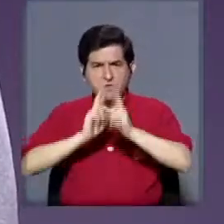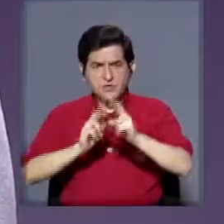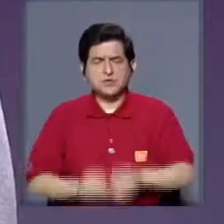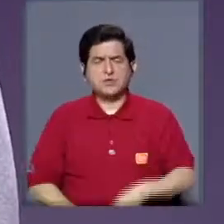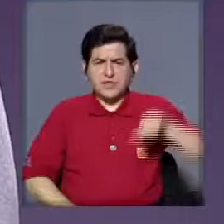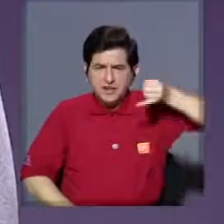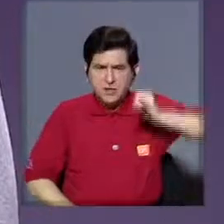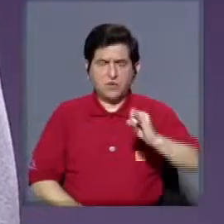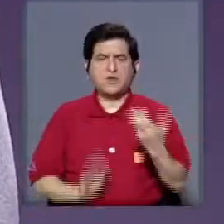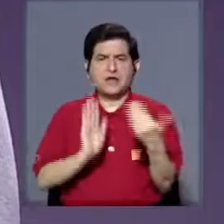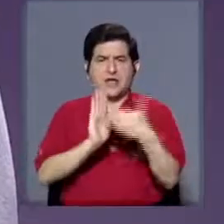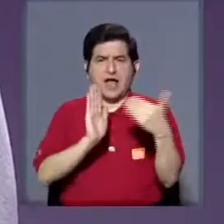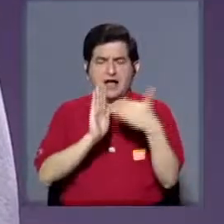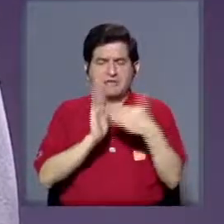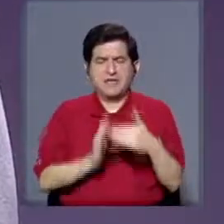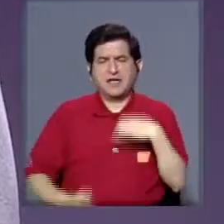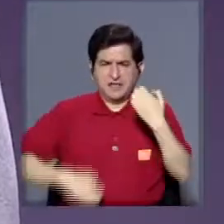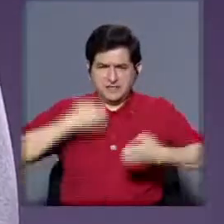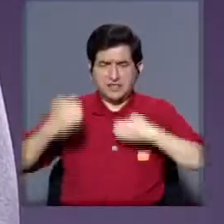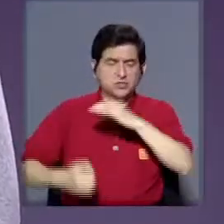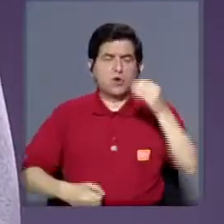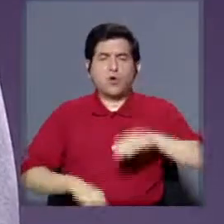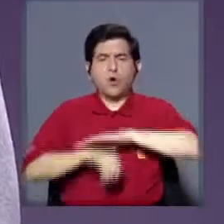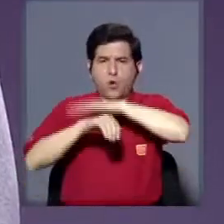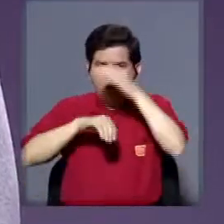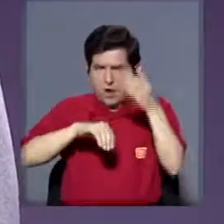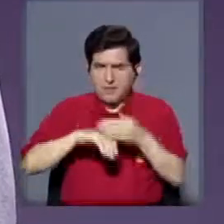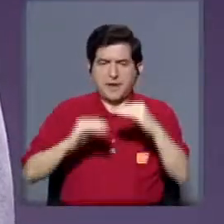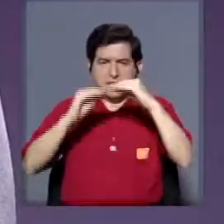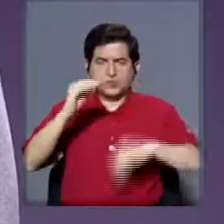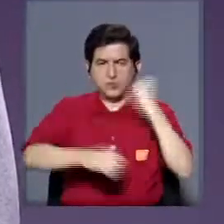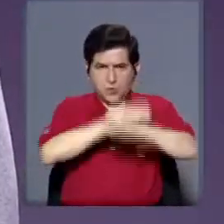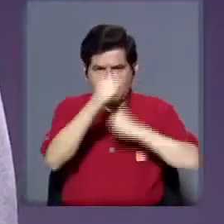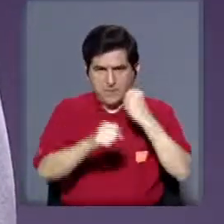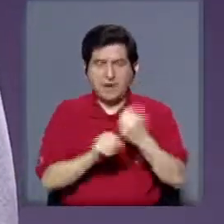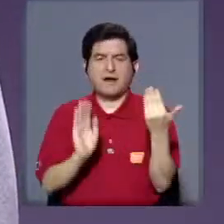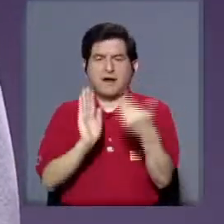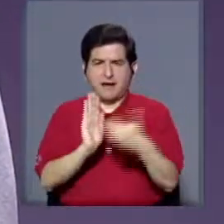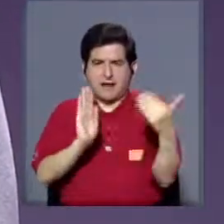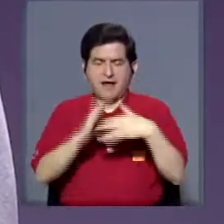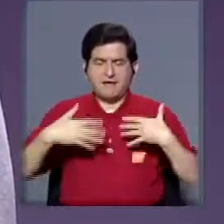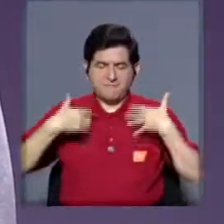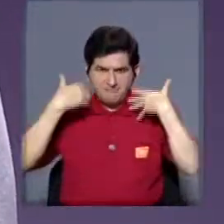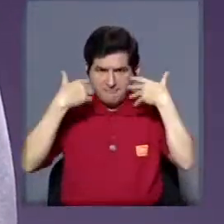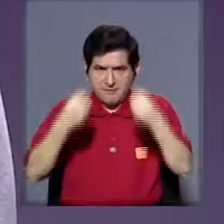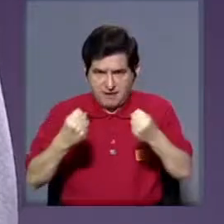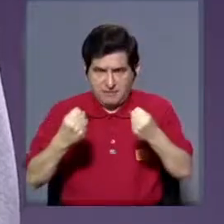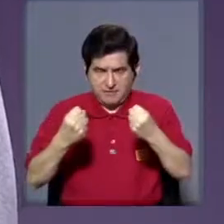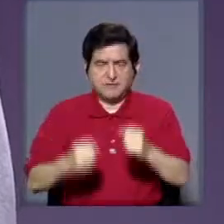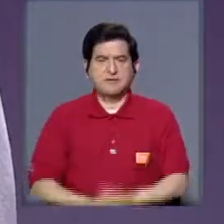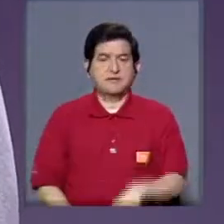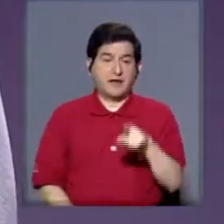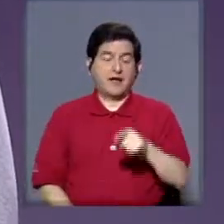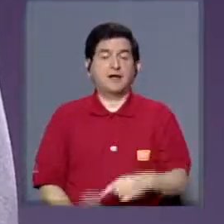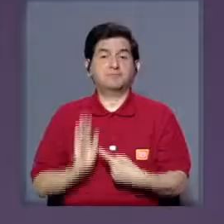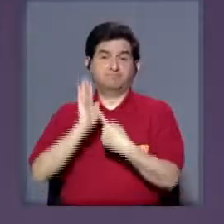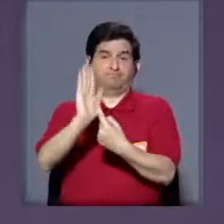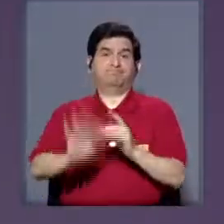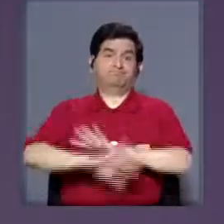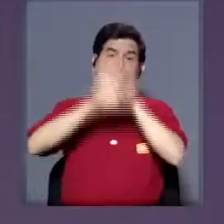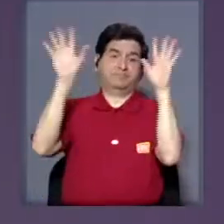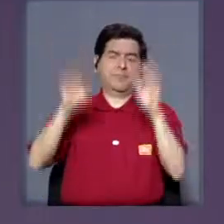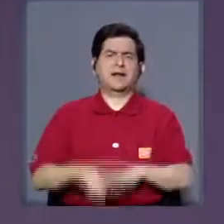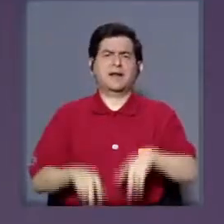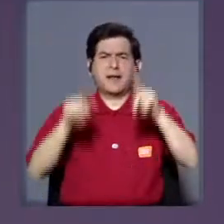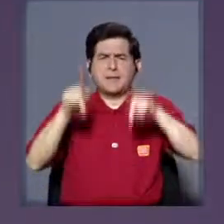emocional o por ejemplo un embarazo de una menor de edad donde la afectación a la salud es evidente alguien nos